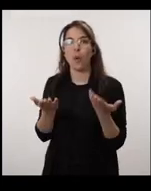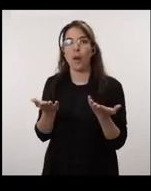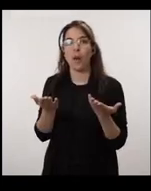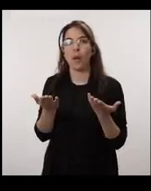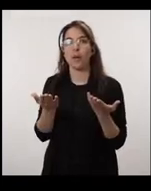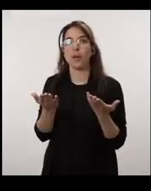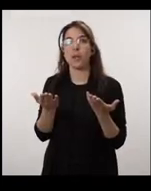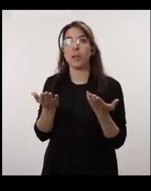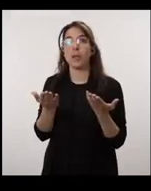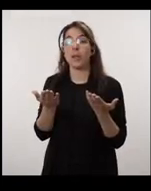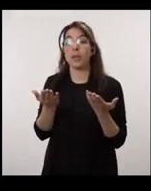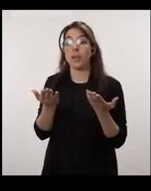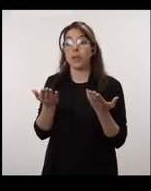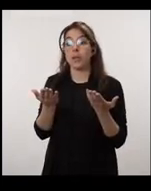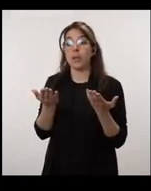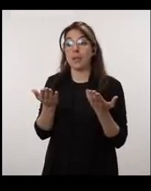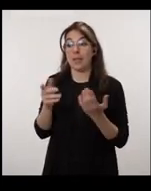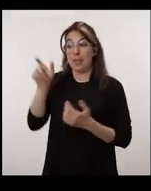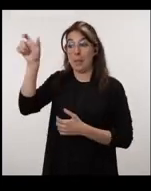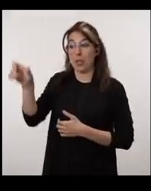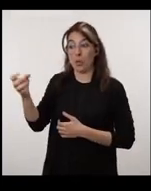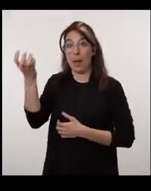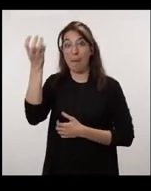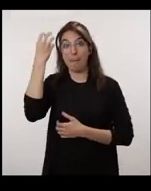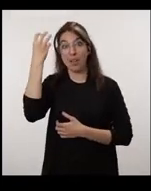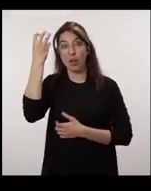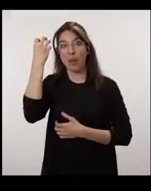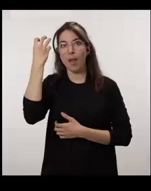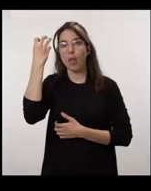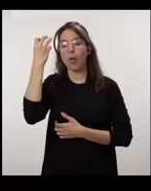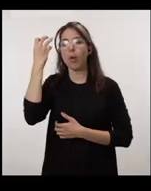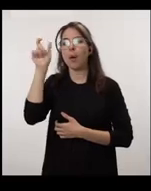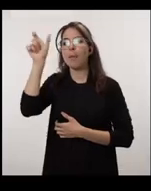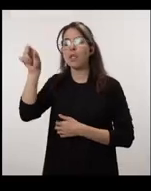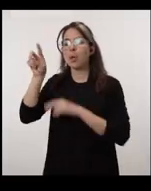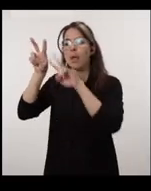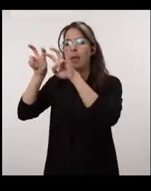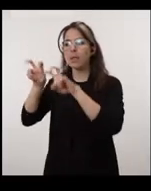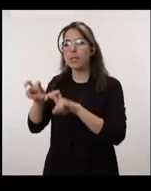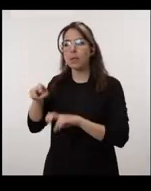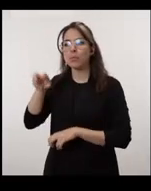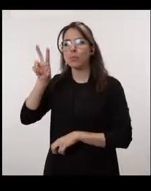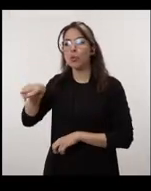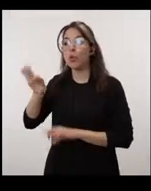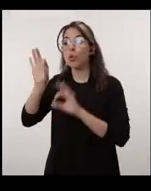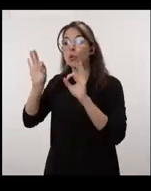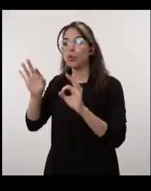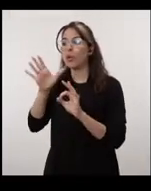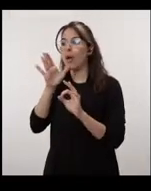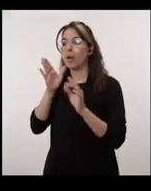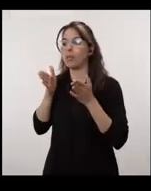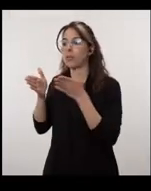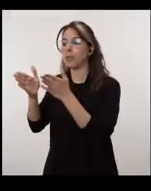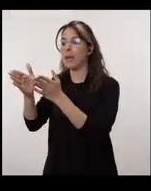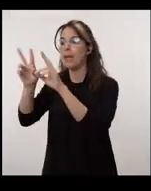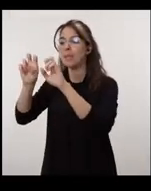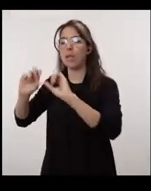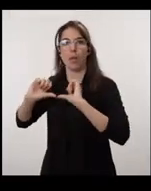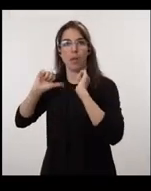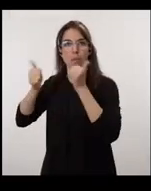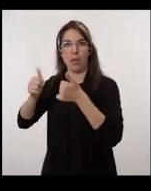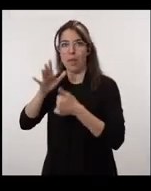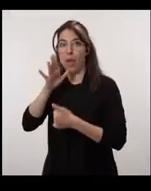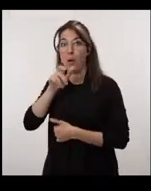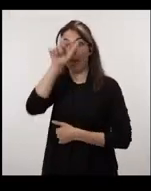denominador común es que el mentor izado es un investigador que está en el inicio de su trayectoria investigadora